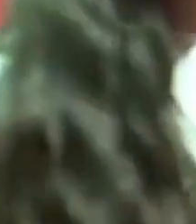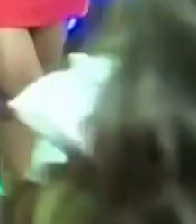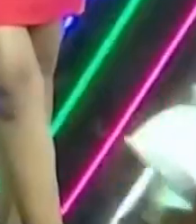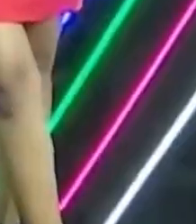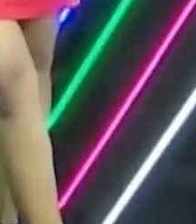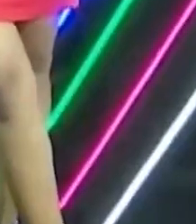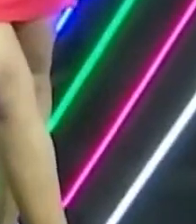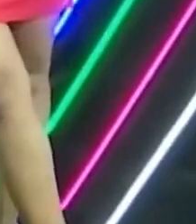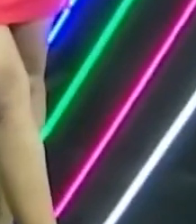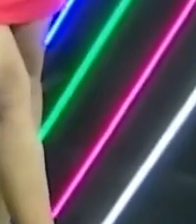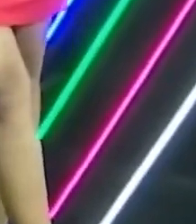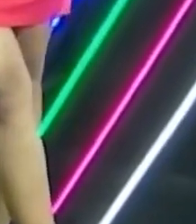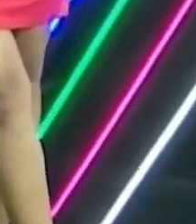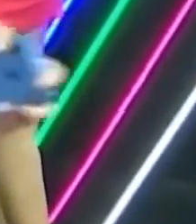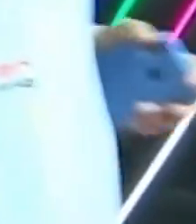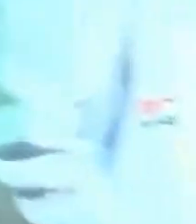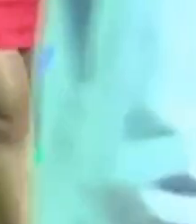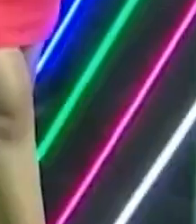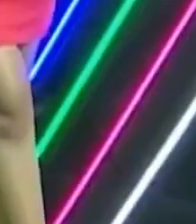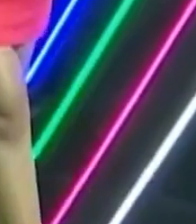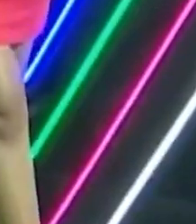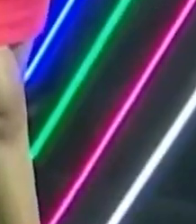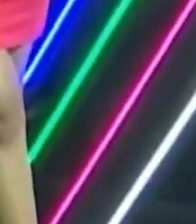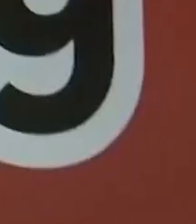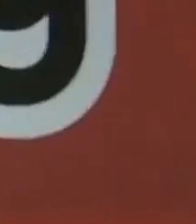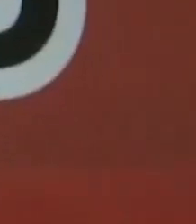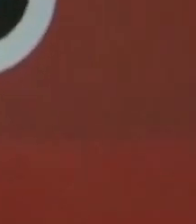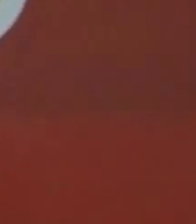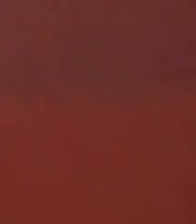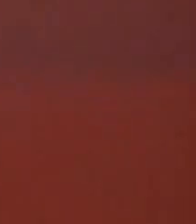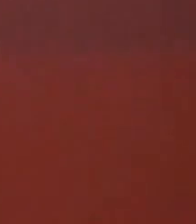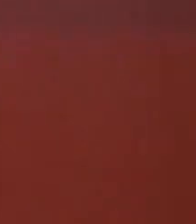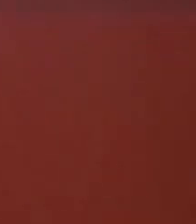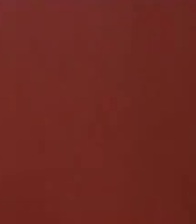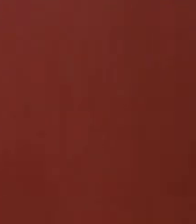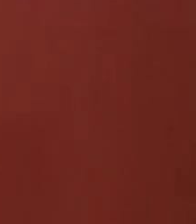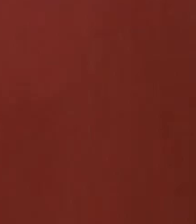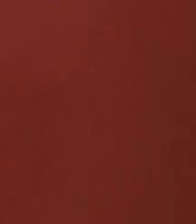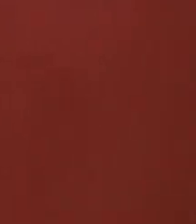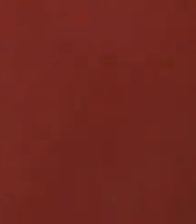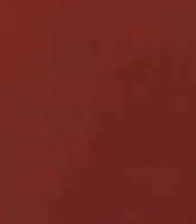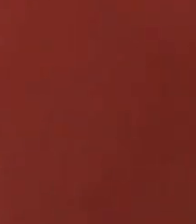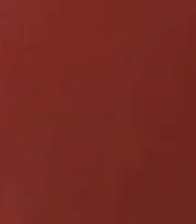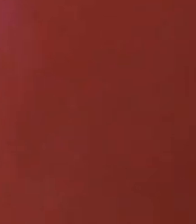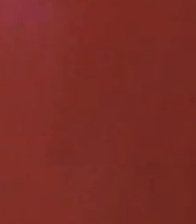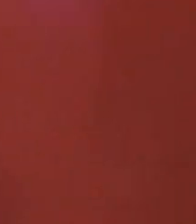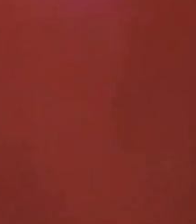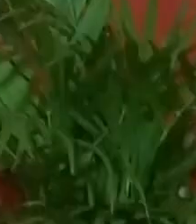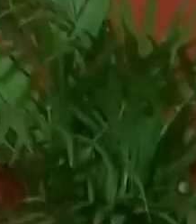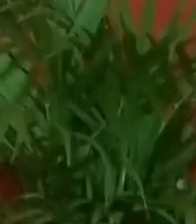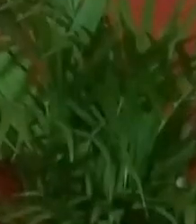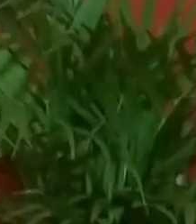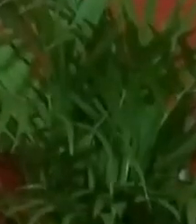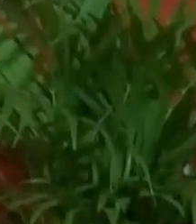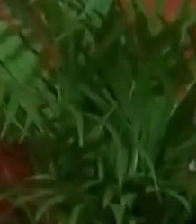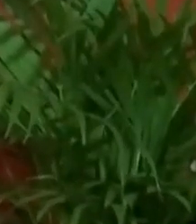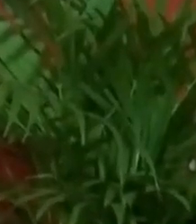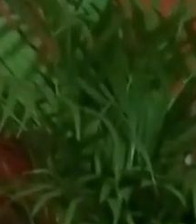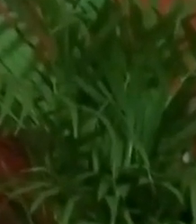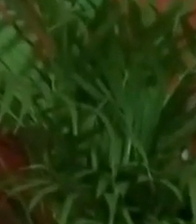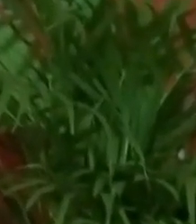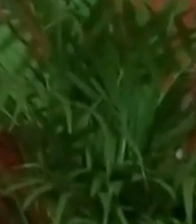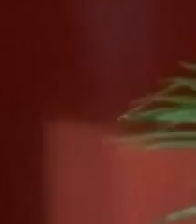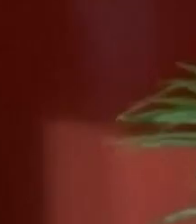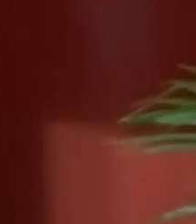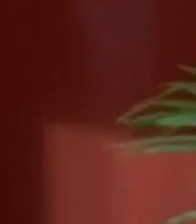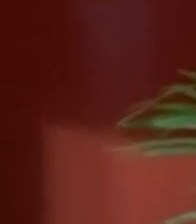Barranquilla, para que tú lo disfrutes desde la experiencia más cercana. Con esta oportunidad, los amantes de la tecnología tienen la posibilidad de actualizarse con